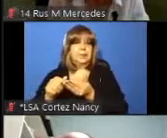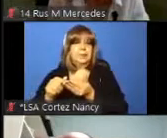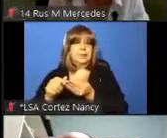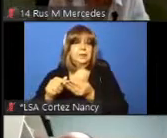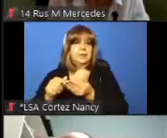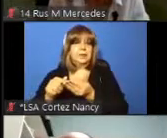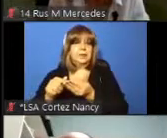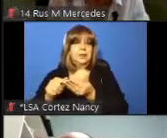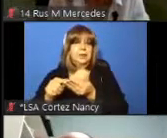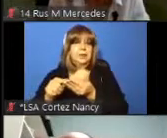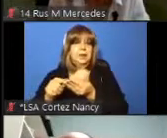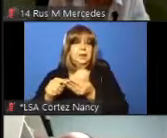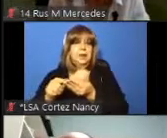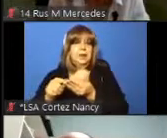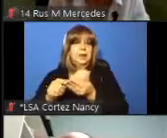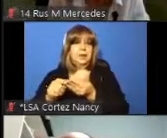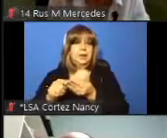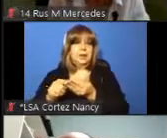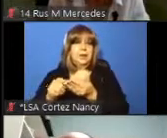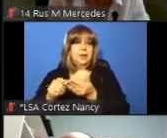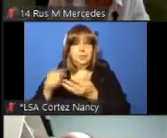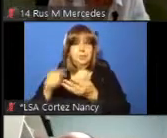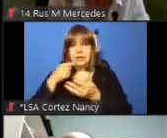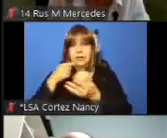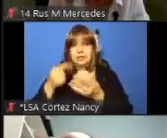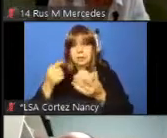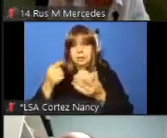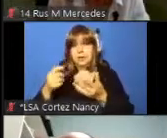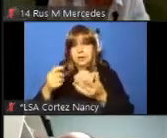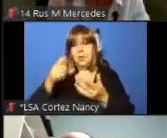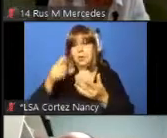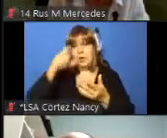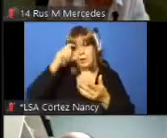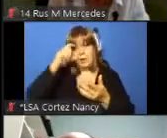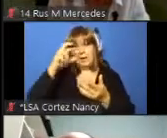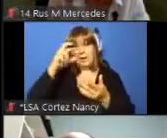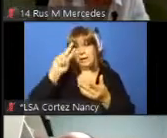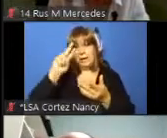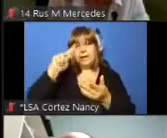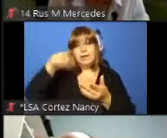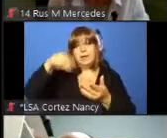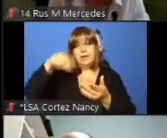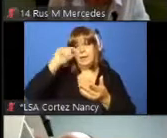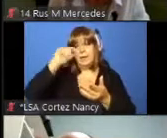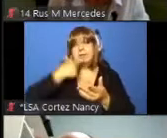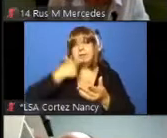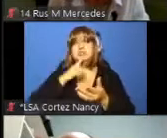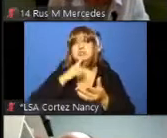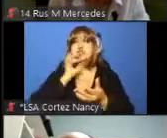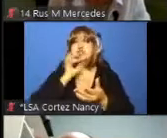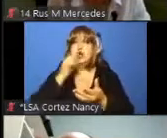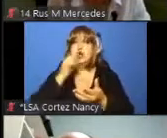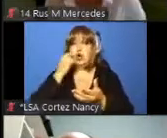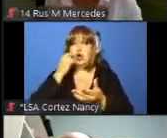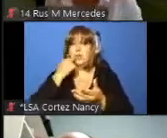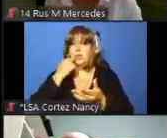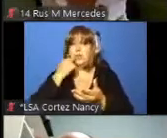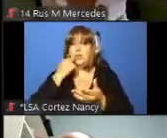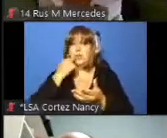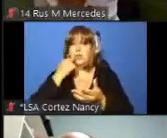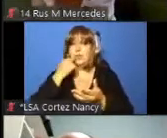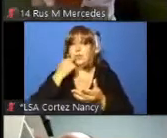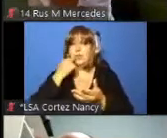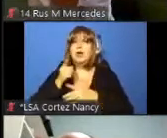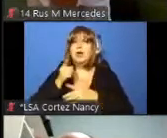como la a la que hacía alusión ernesto no le esta violencia tan agresiva y criminal que es la violencia